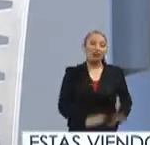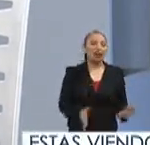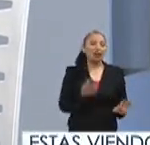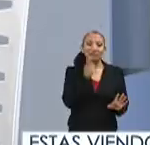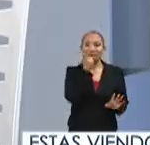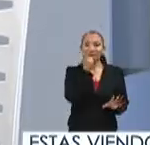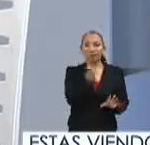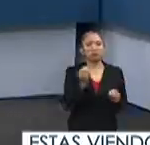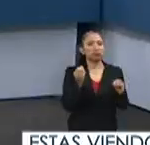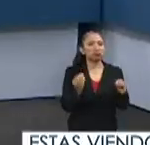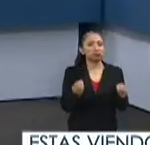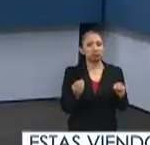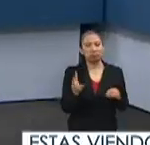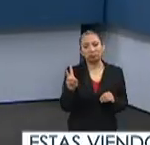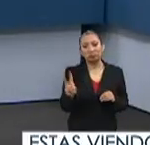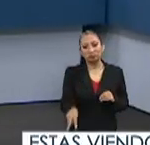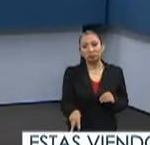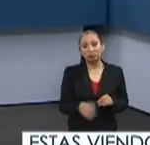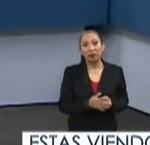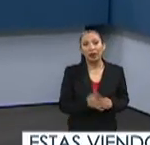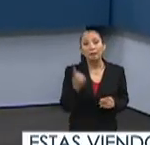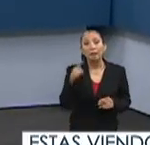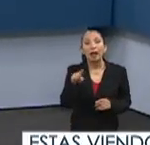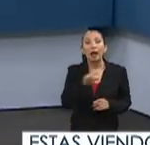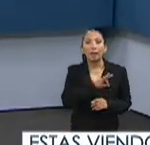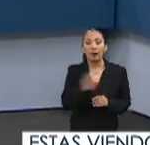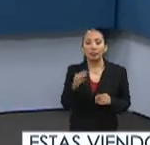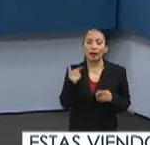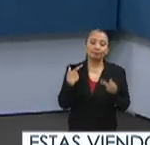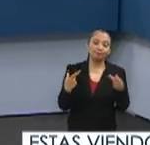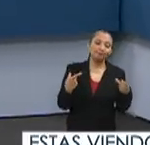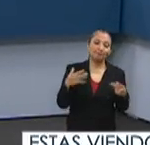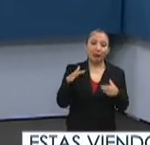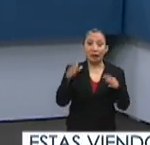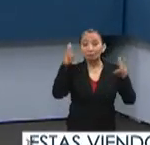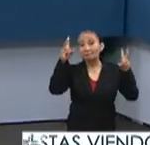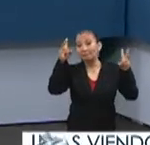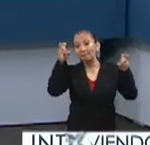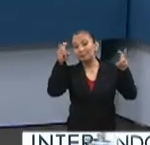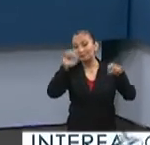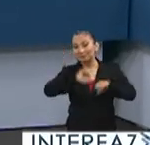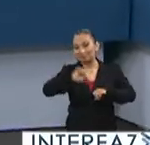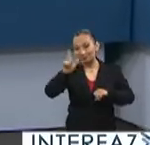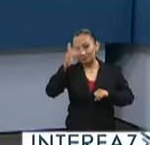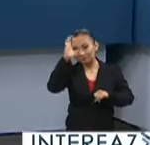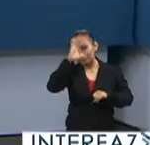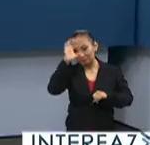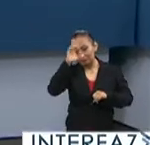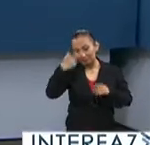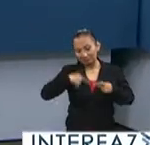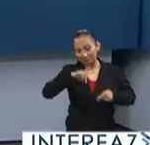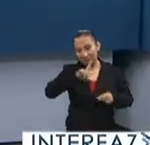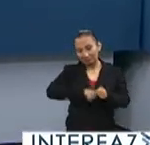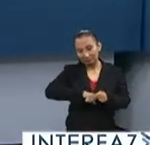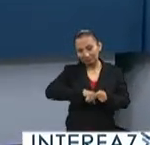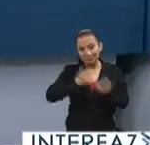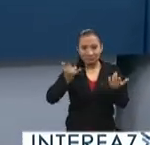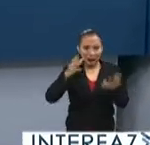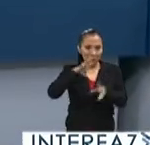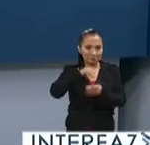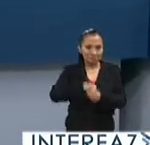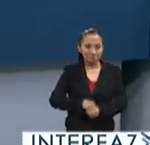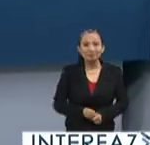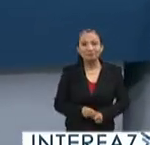decir muchísimo, y por supuesto para poder desarrollarse en materia profesional, científica, personal,